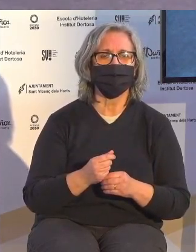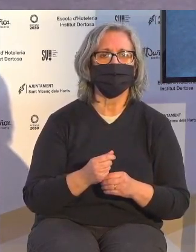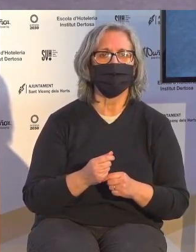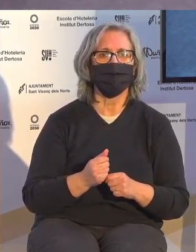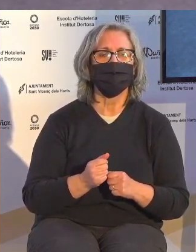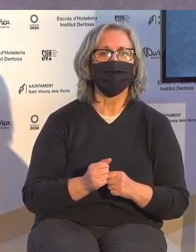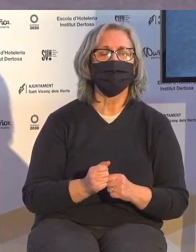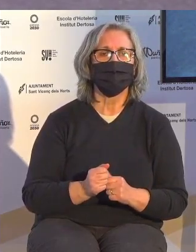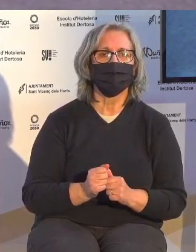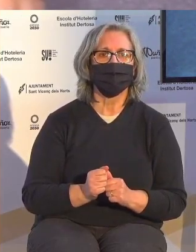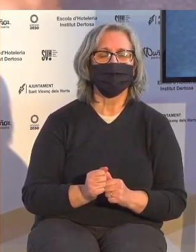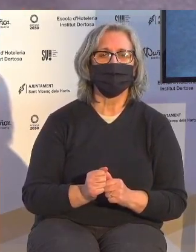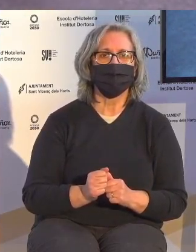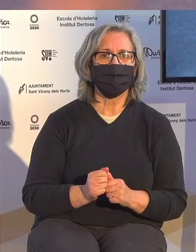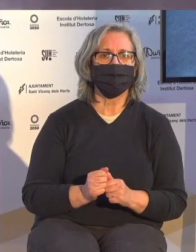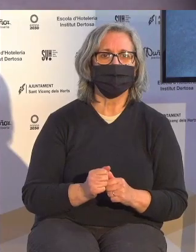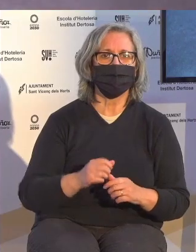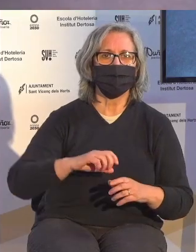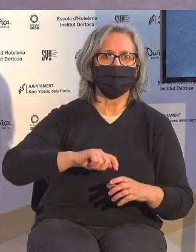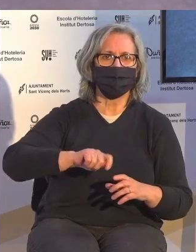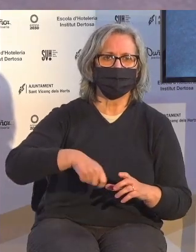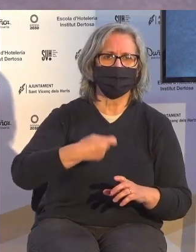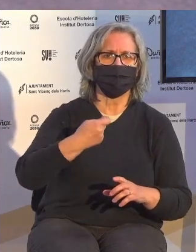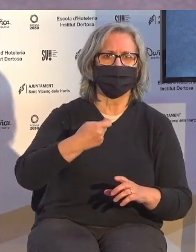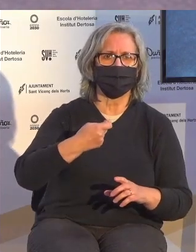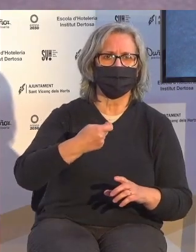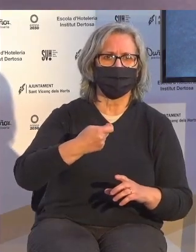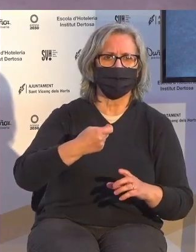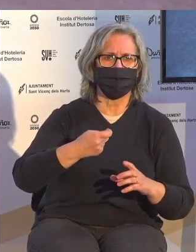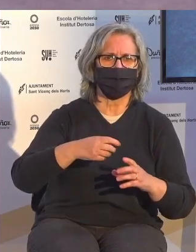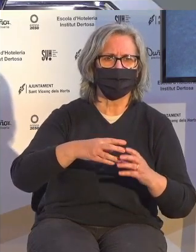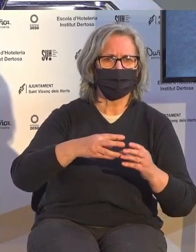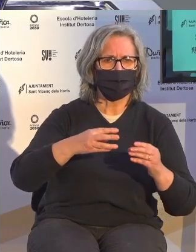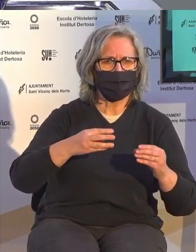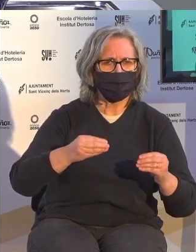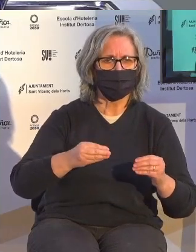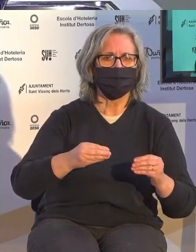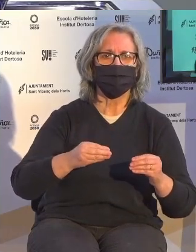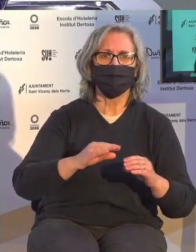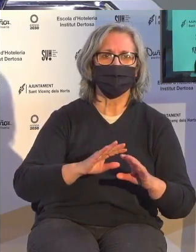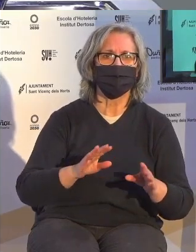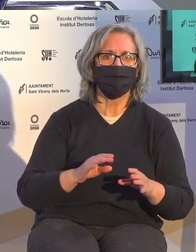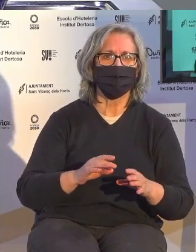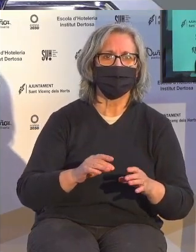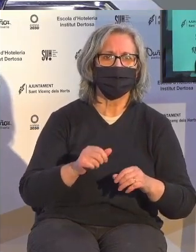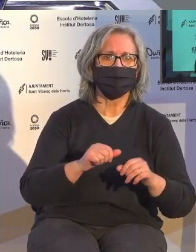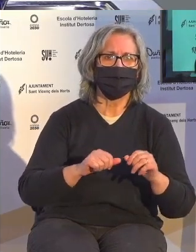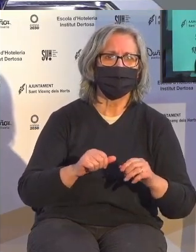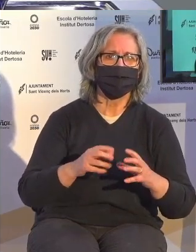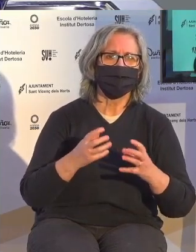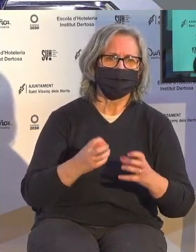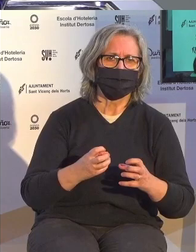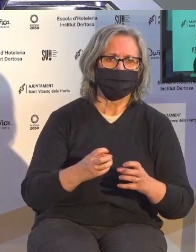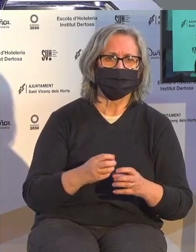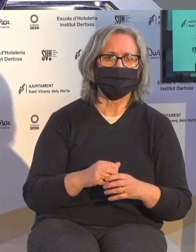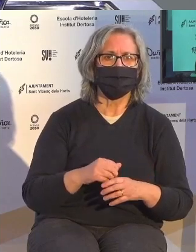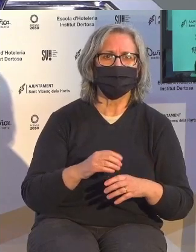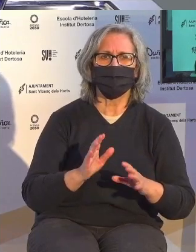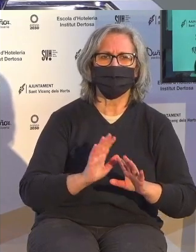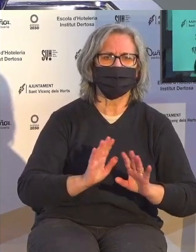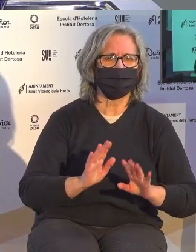entonces y eso no no hay nada de exprés antes no hay nada es muy simple es eso azúcar